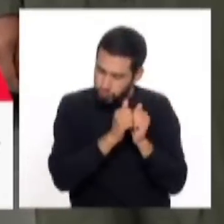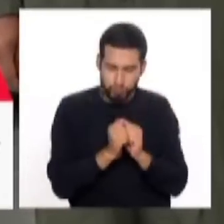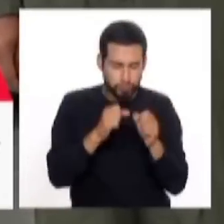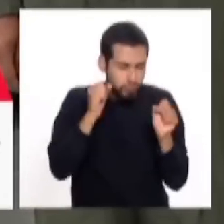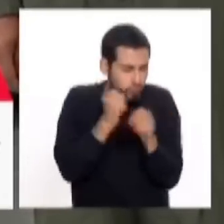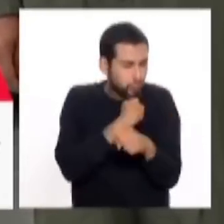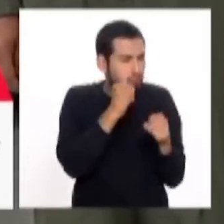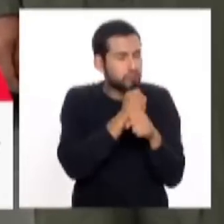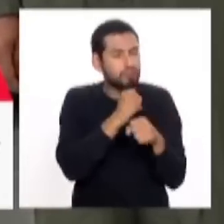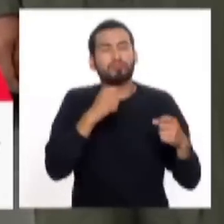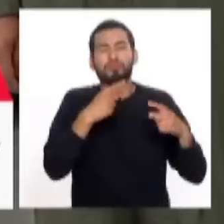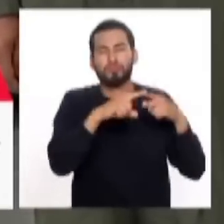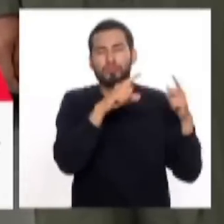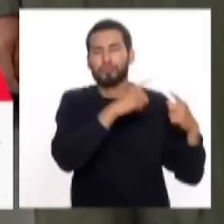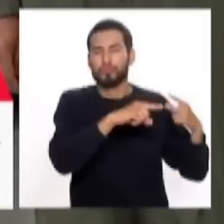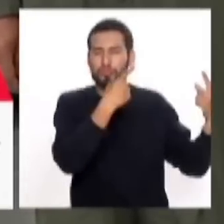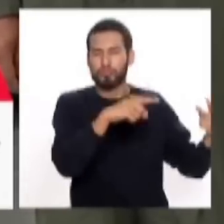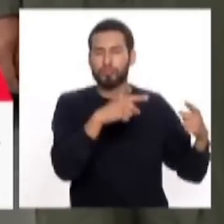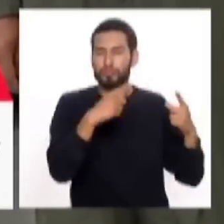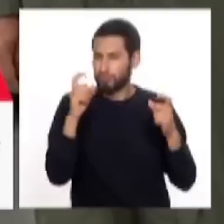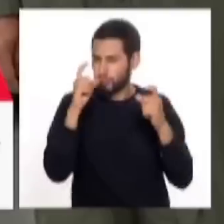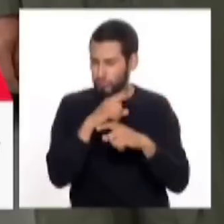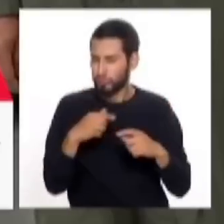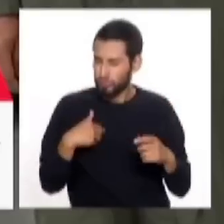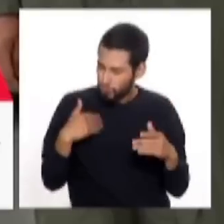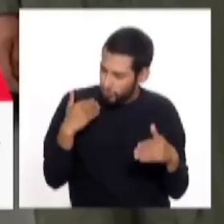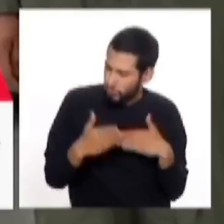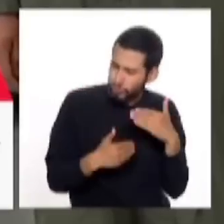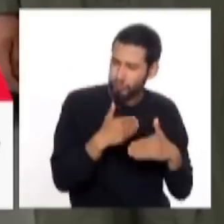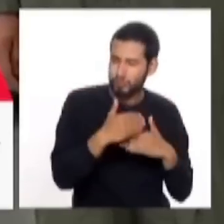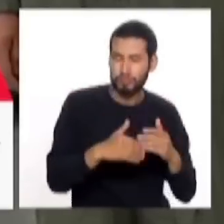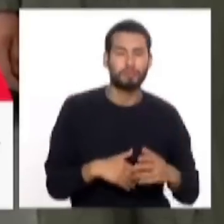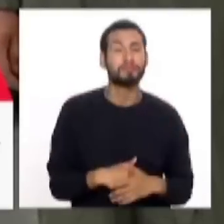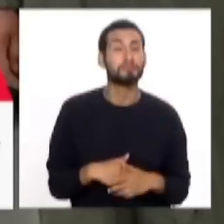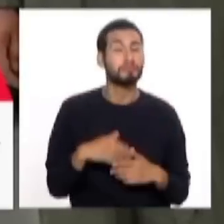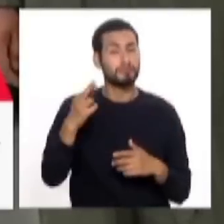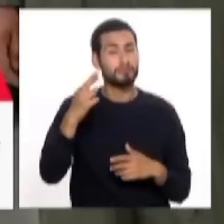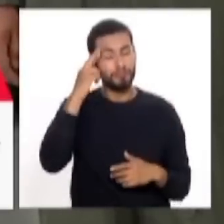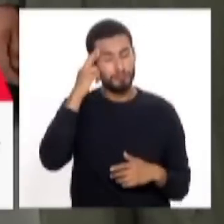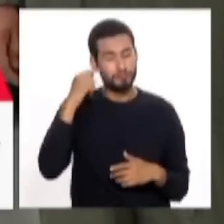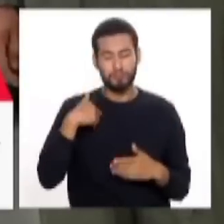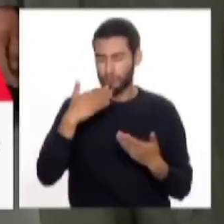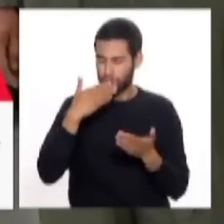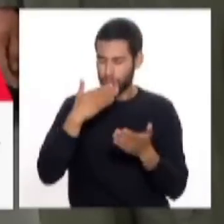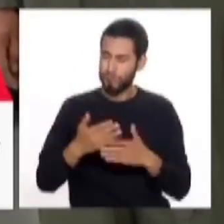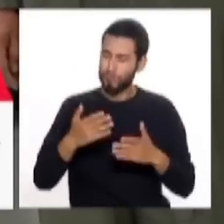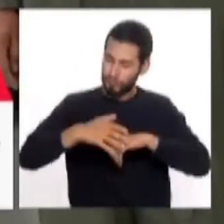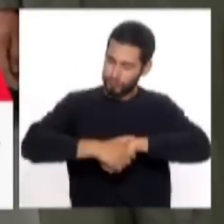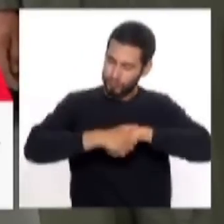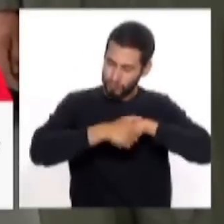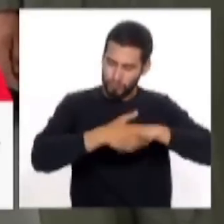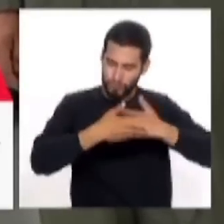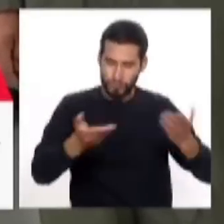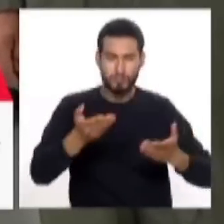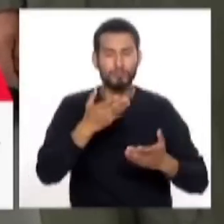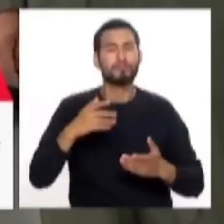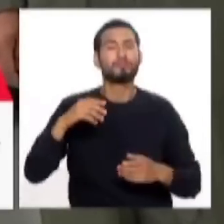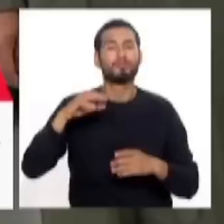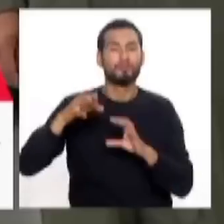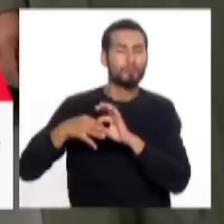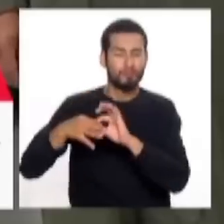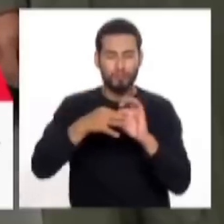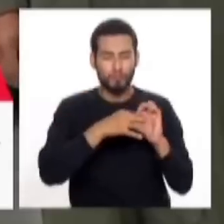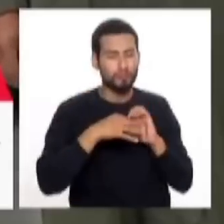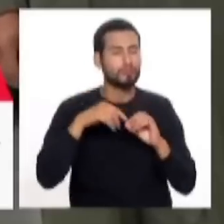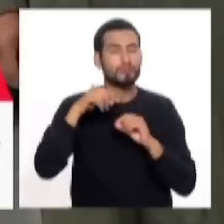riesgos y a la adversidad. Por ello, saludo que el ejercicio multinacional del Sistema de